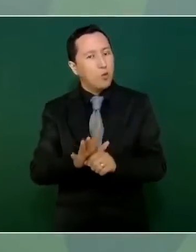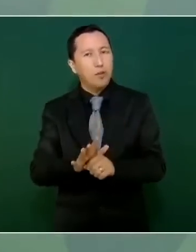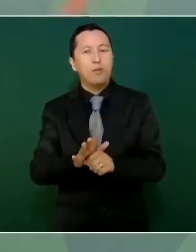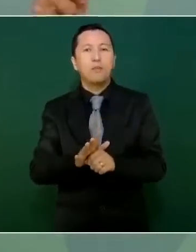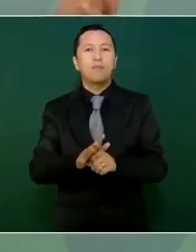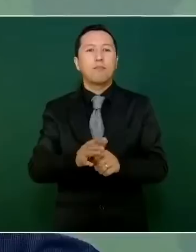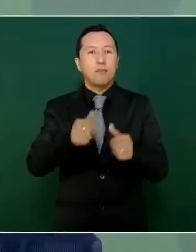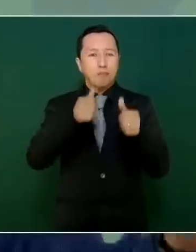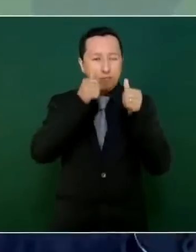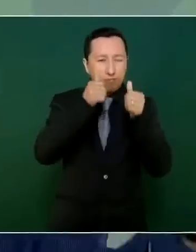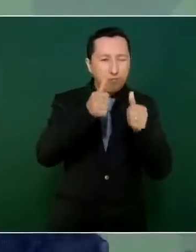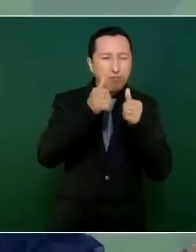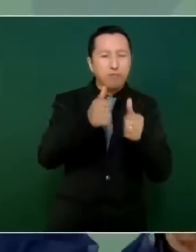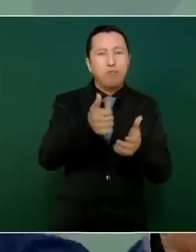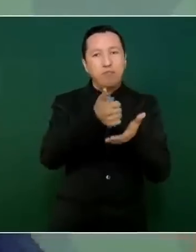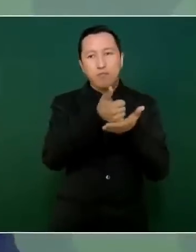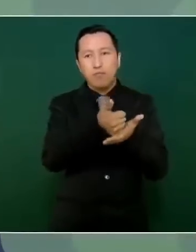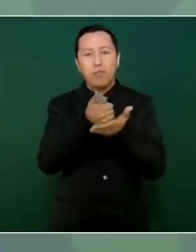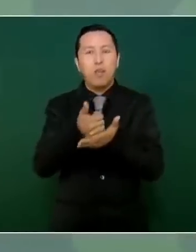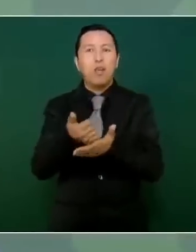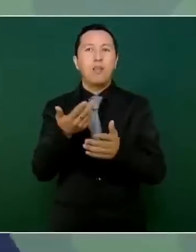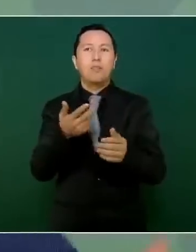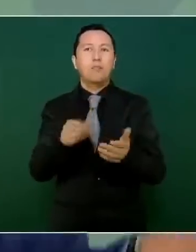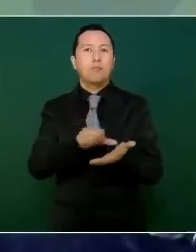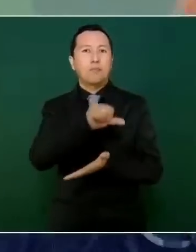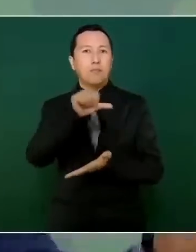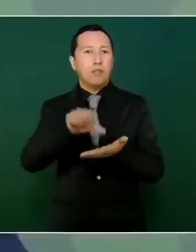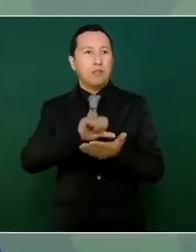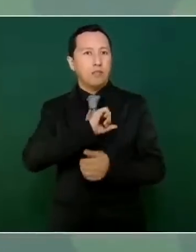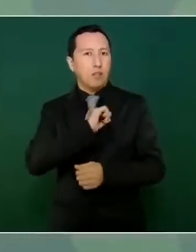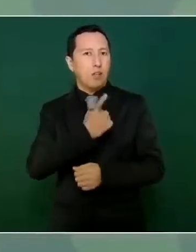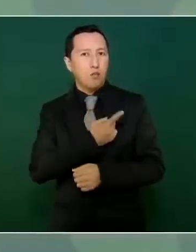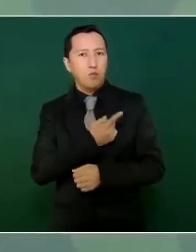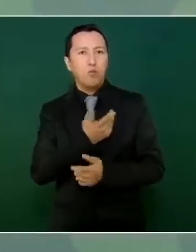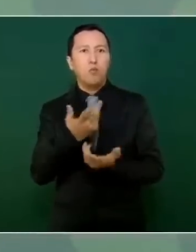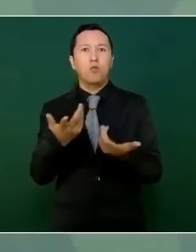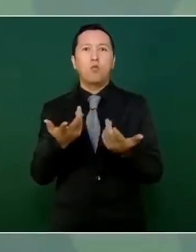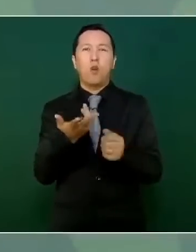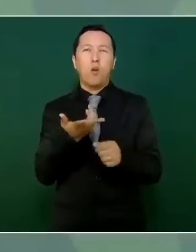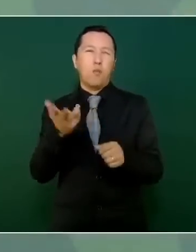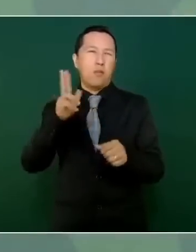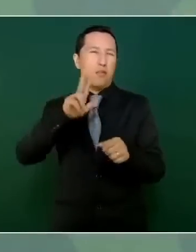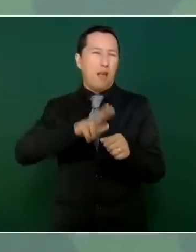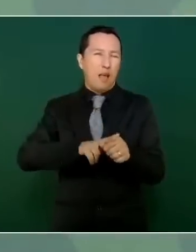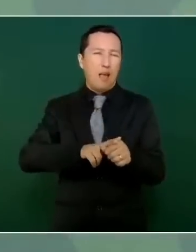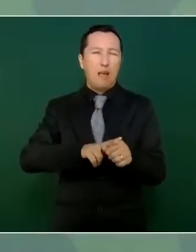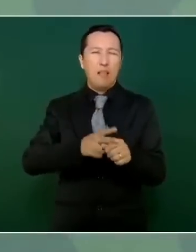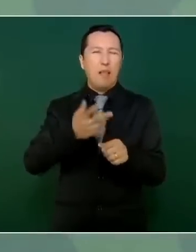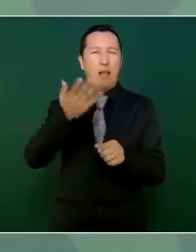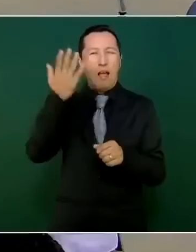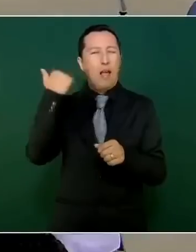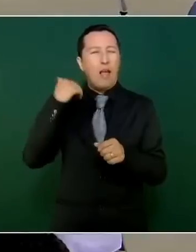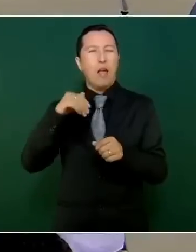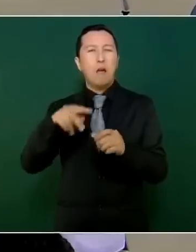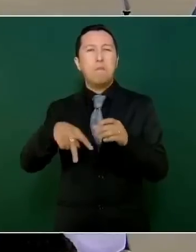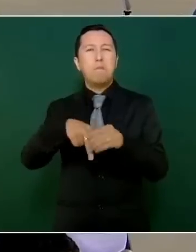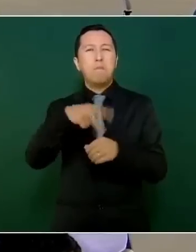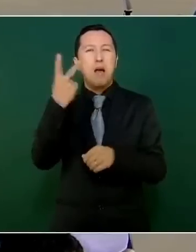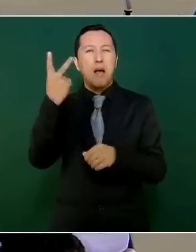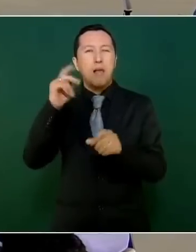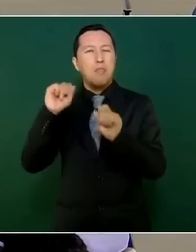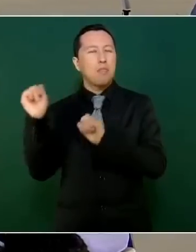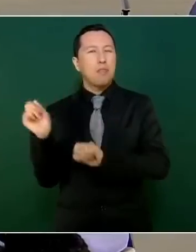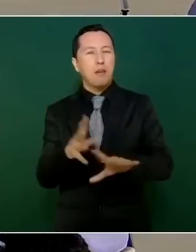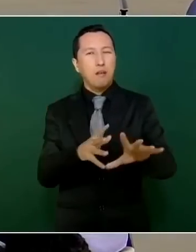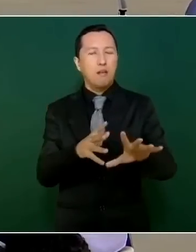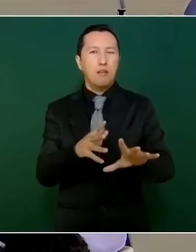levantar centros de salud, hospitales que estaban abandonados completamente, con el apoyo del